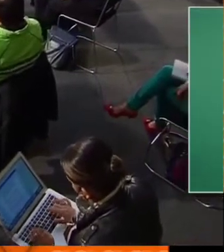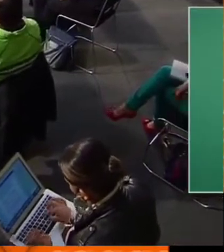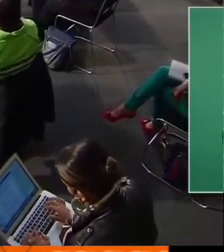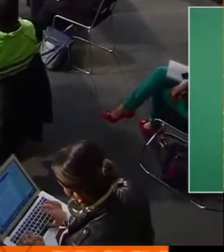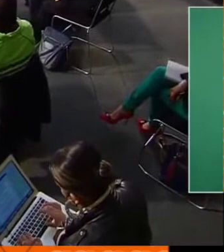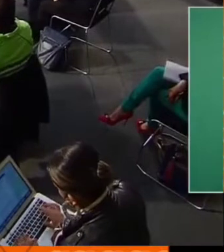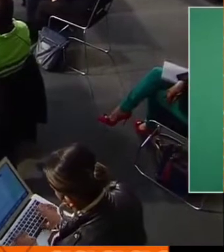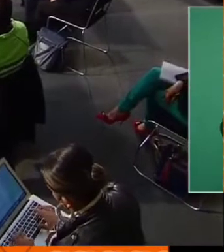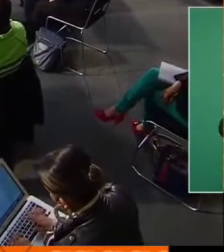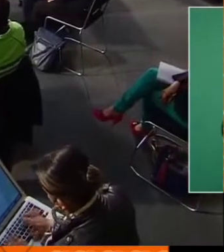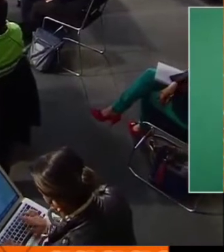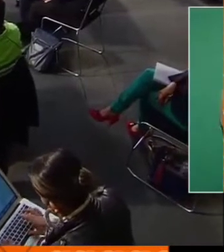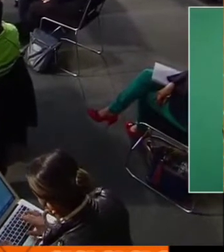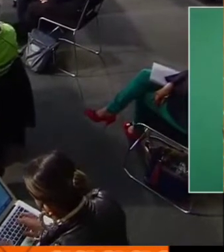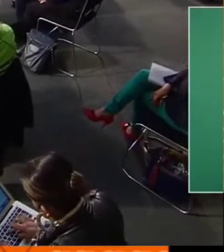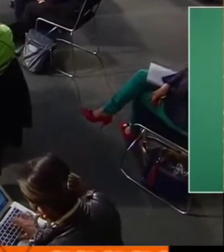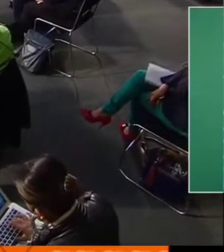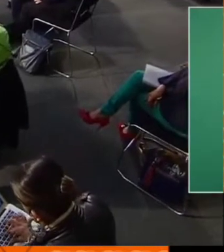a